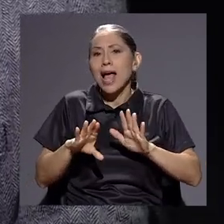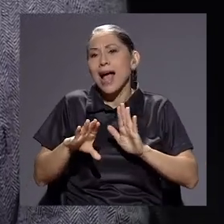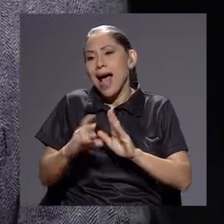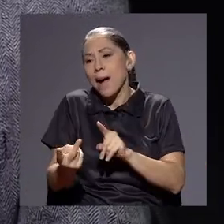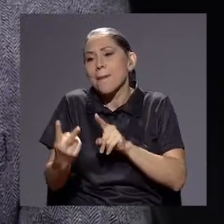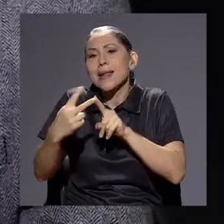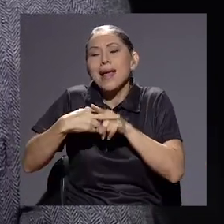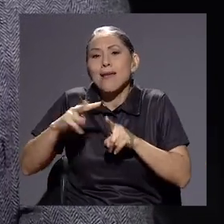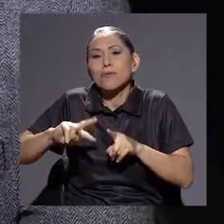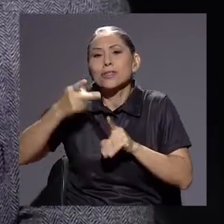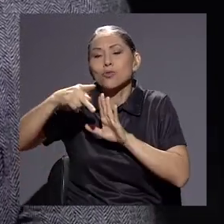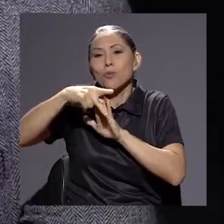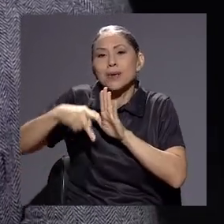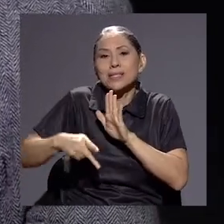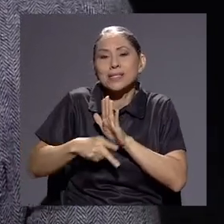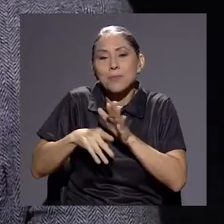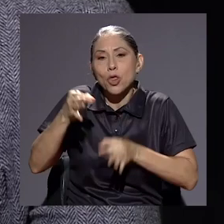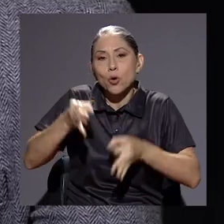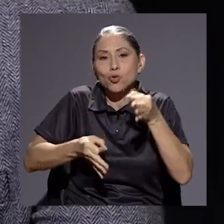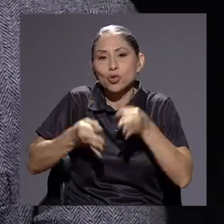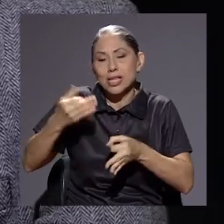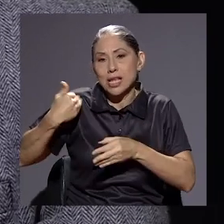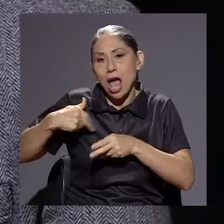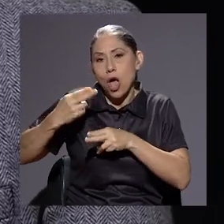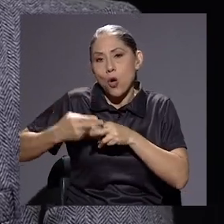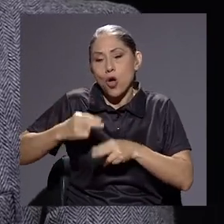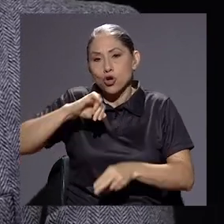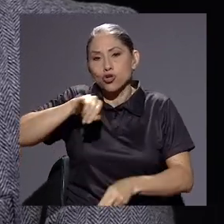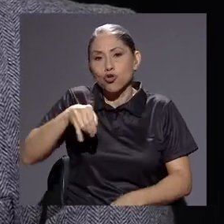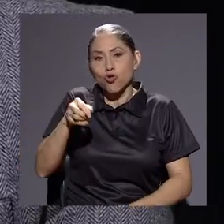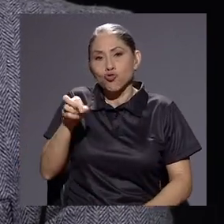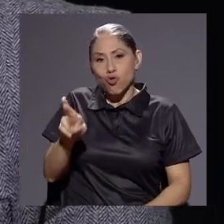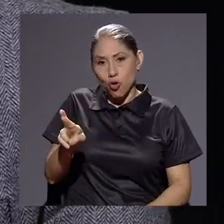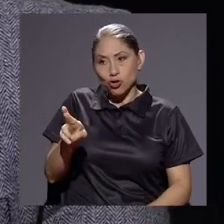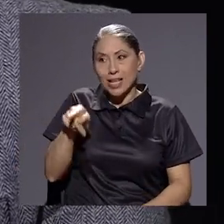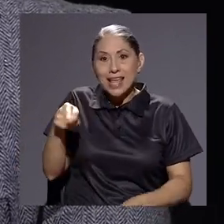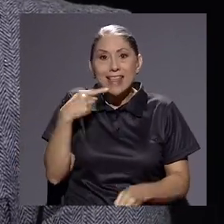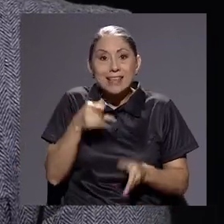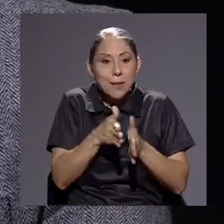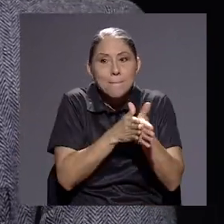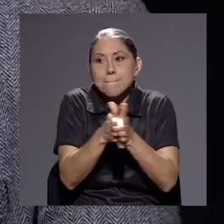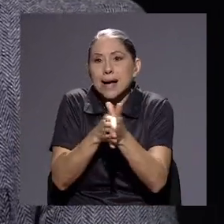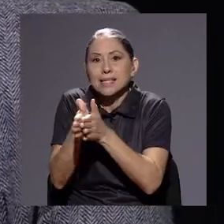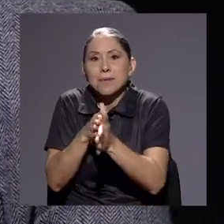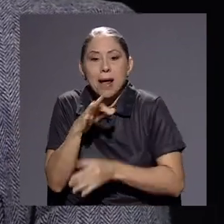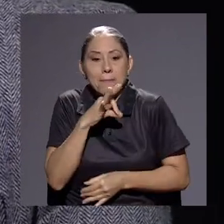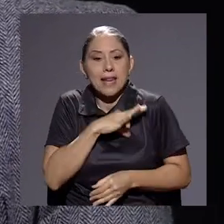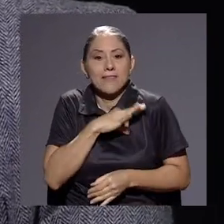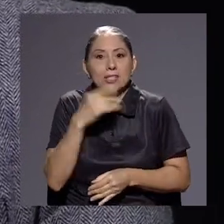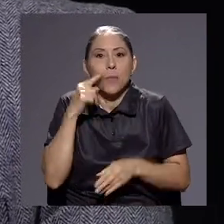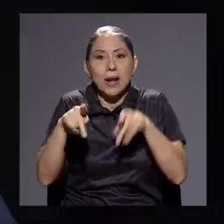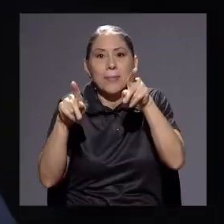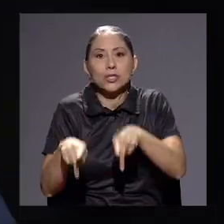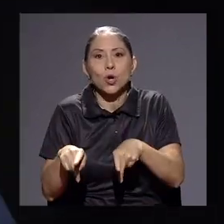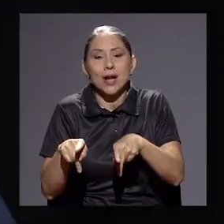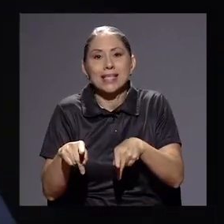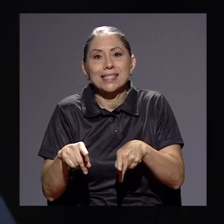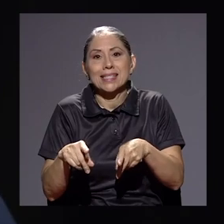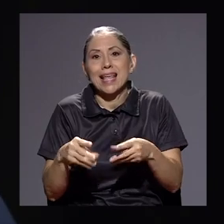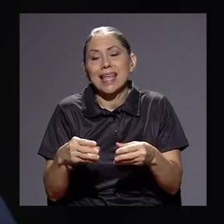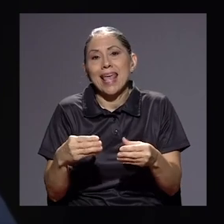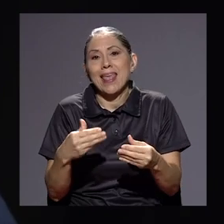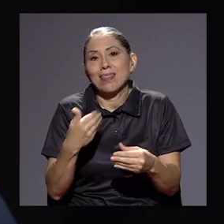del segundo principio de justicia de John Rawls en el maximizar el beneficio para los menos aventajados, uh-huh. que